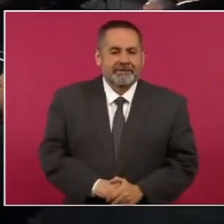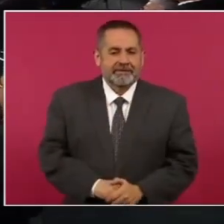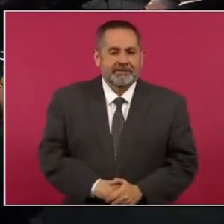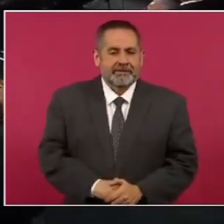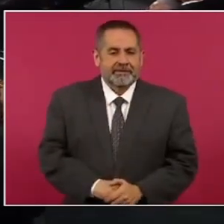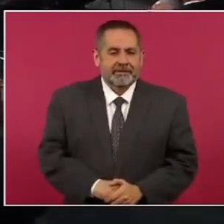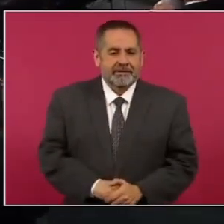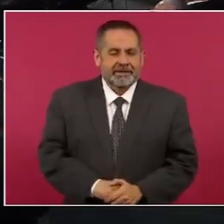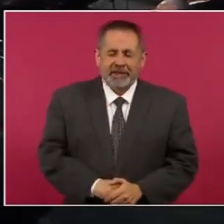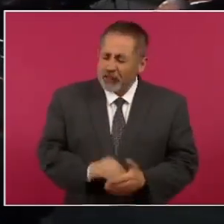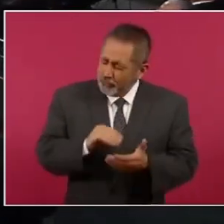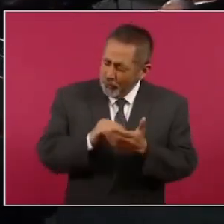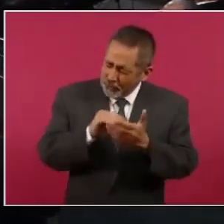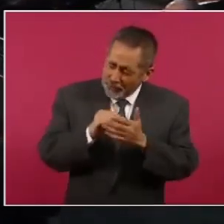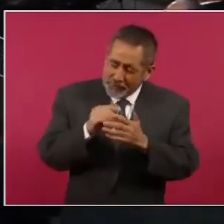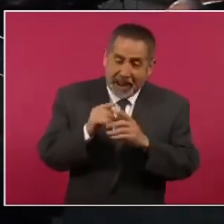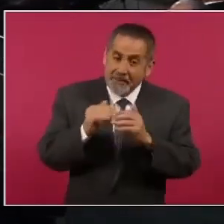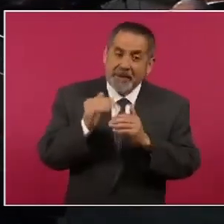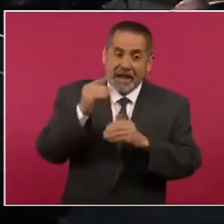Nos sigue ganando Modi